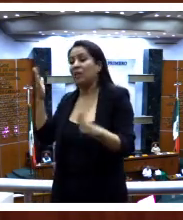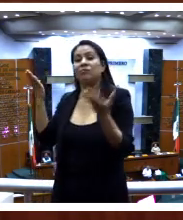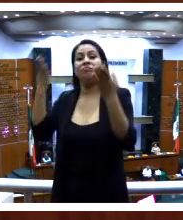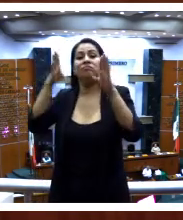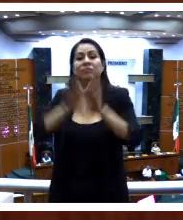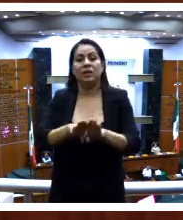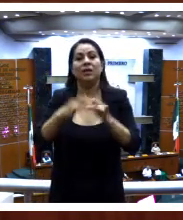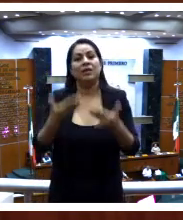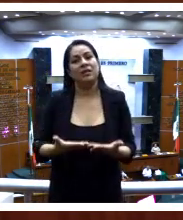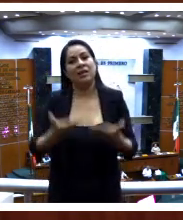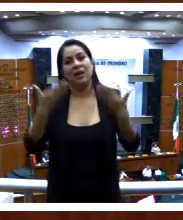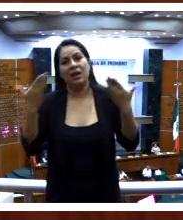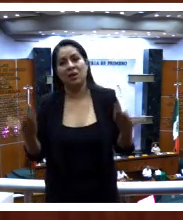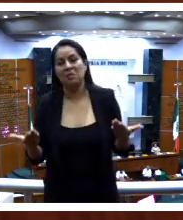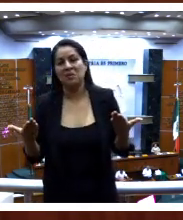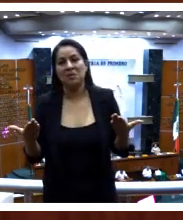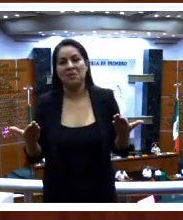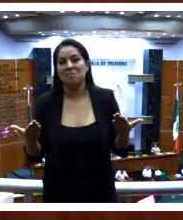y ahorita no